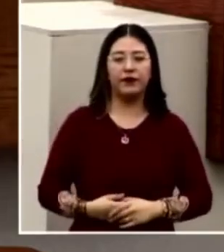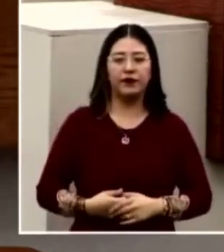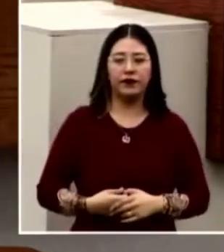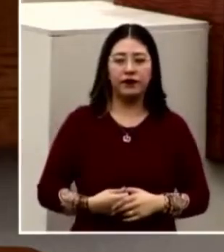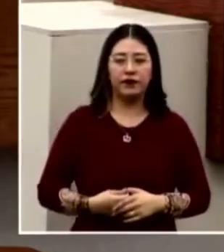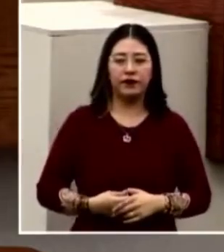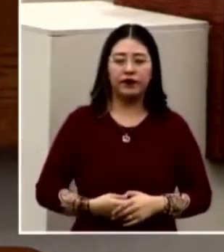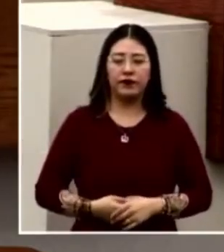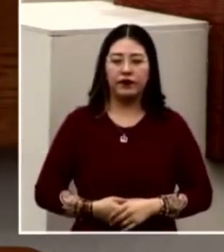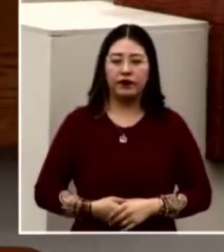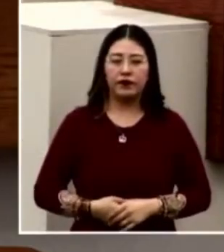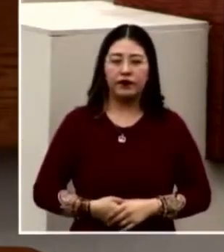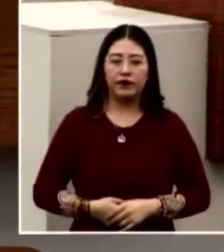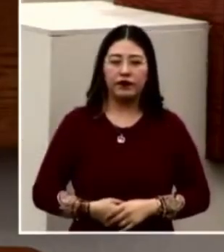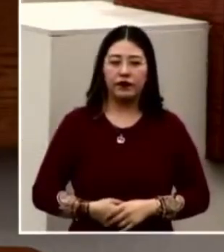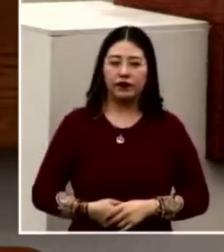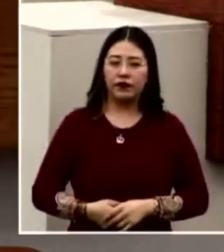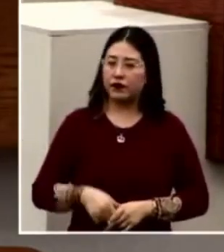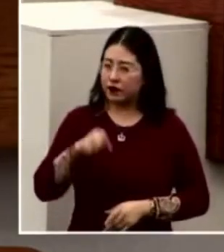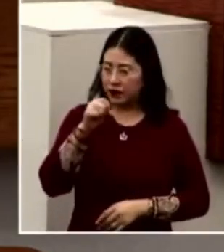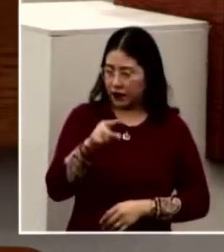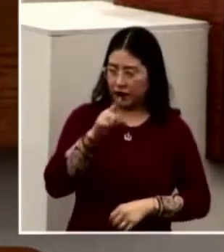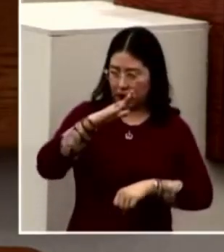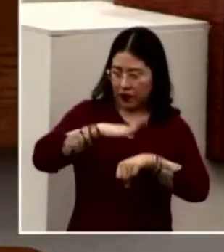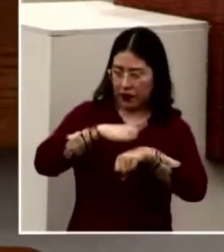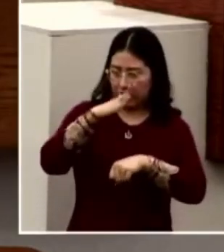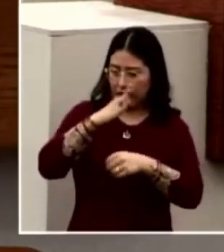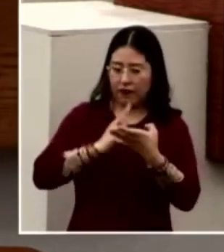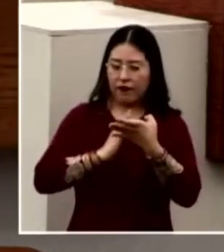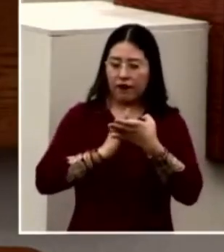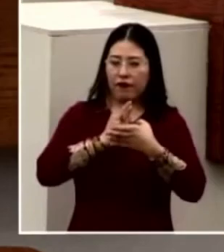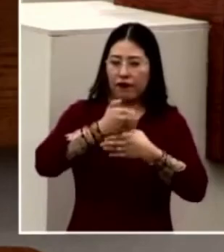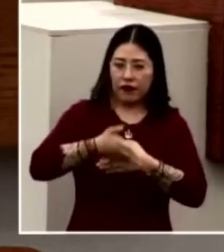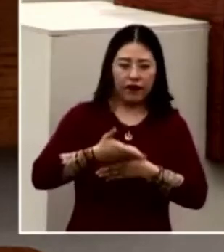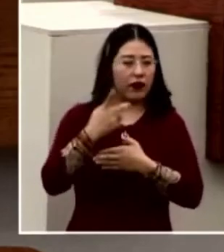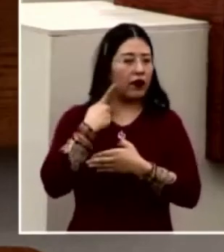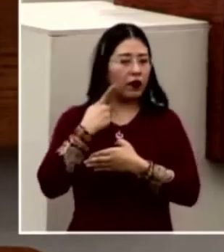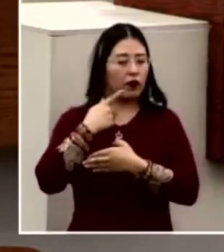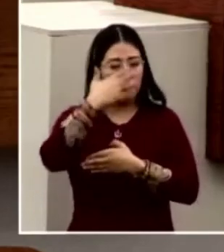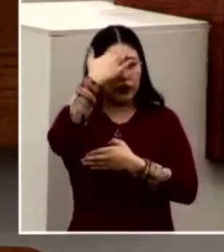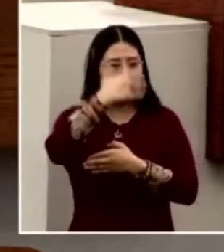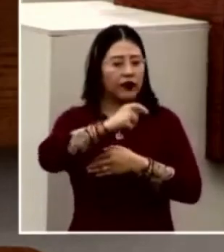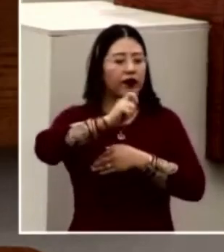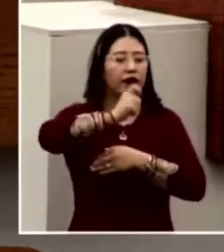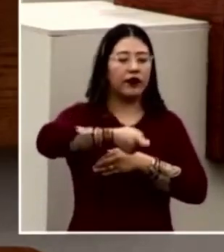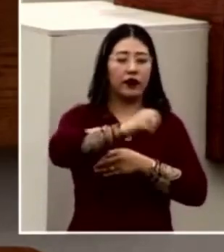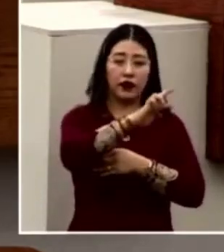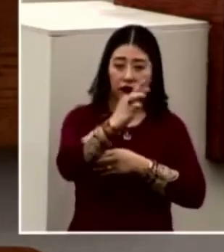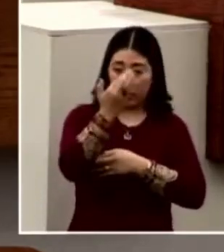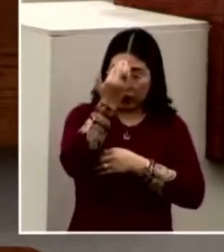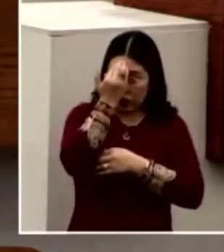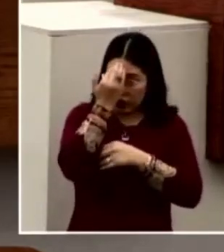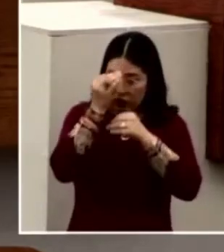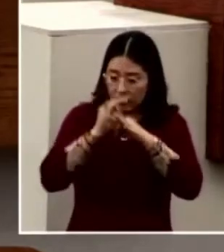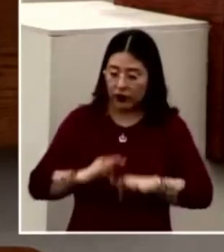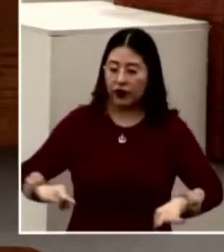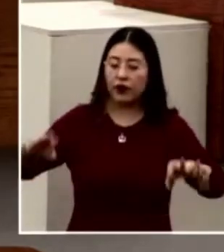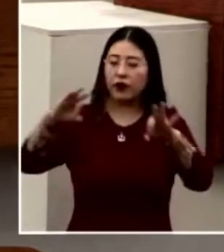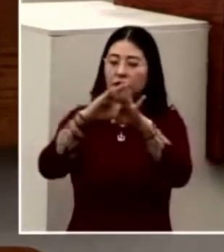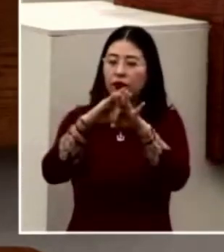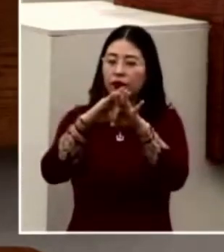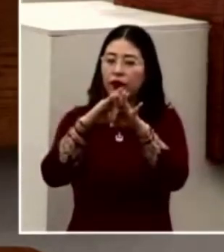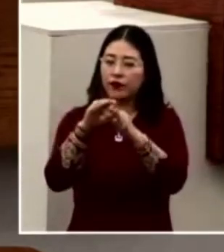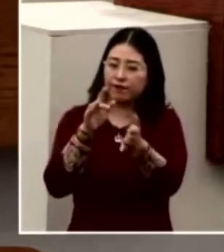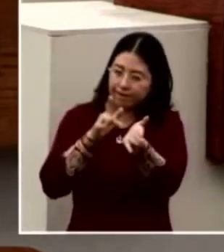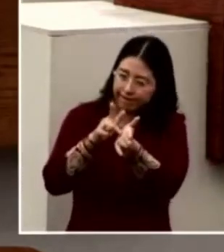Y parte de esta nueva etapa política es reconocerles el aporte fundamental